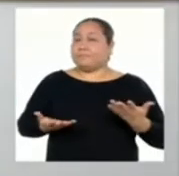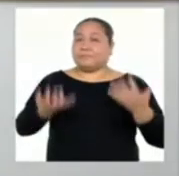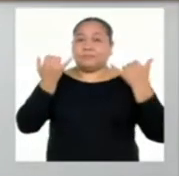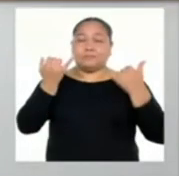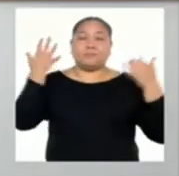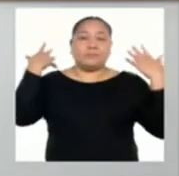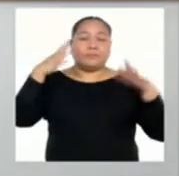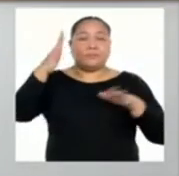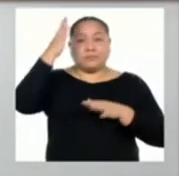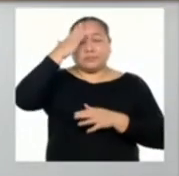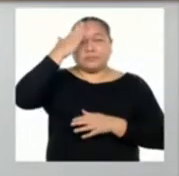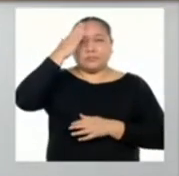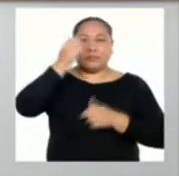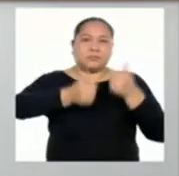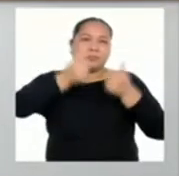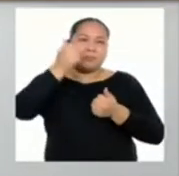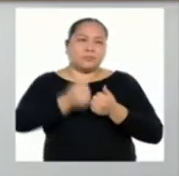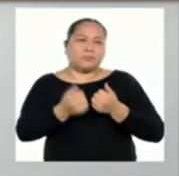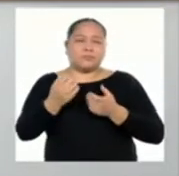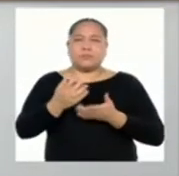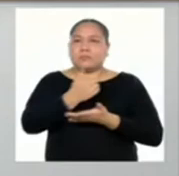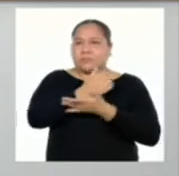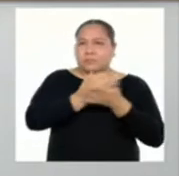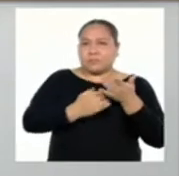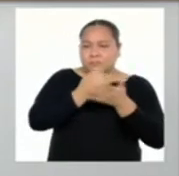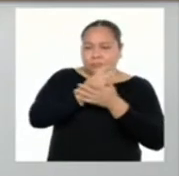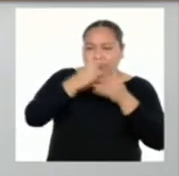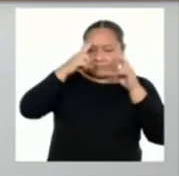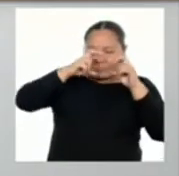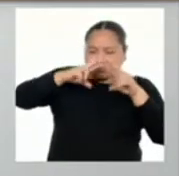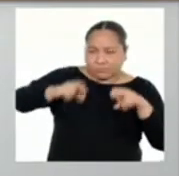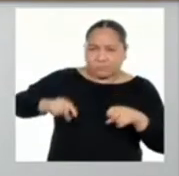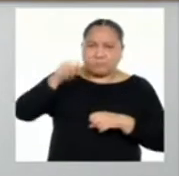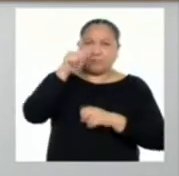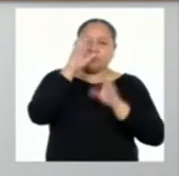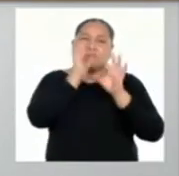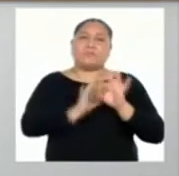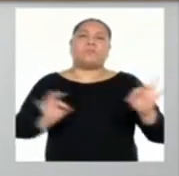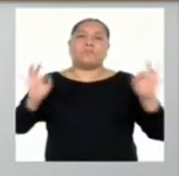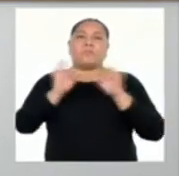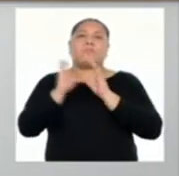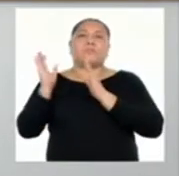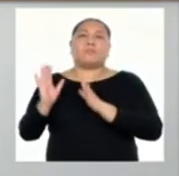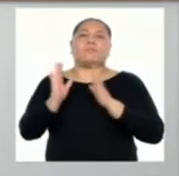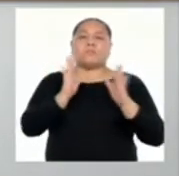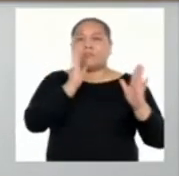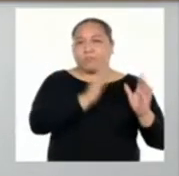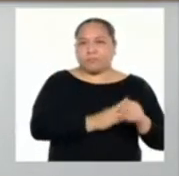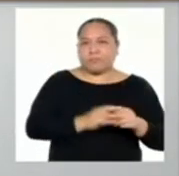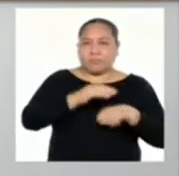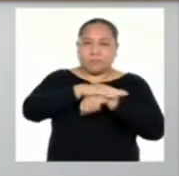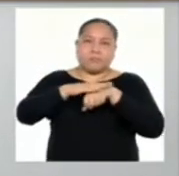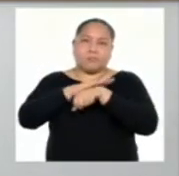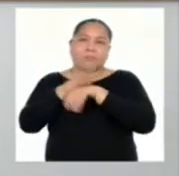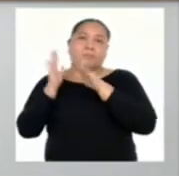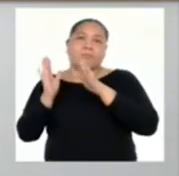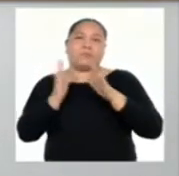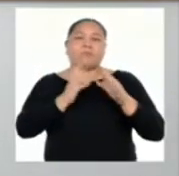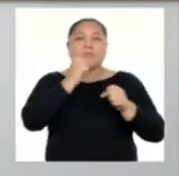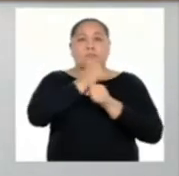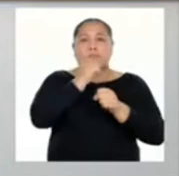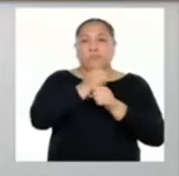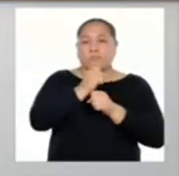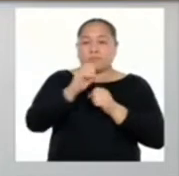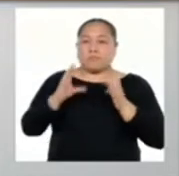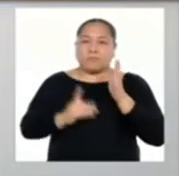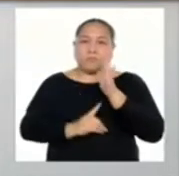Ahora que ya sabemos cuáles son los criterios de evaluación, es importante que elaboremos nuestro plan de trabajo